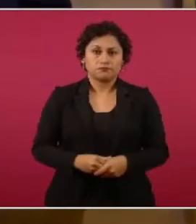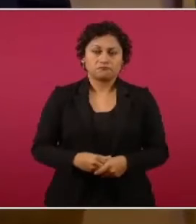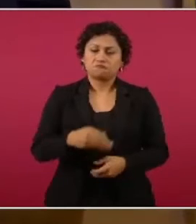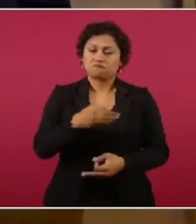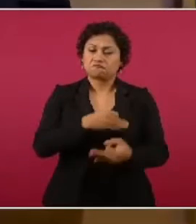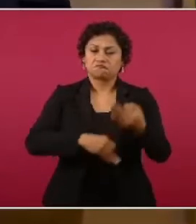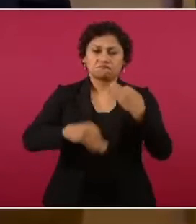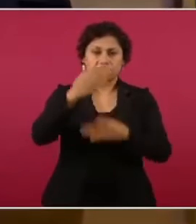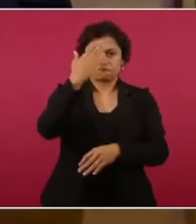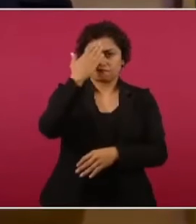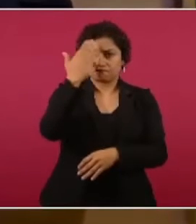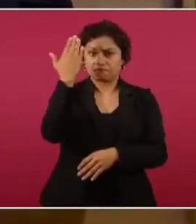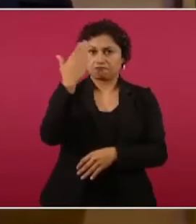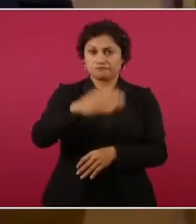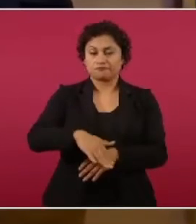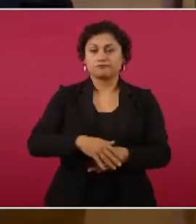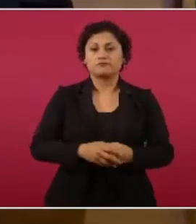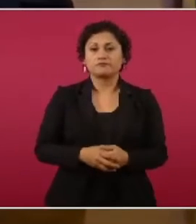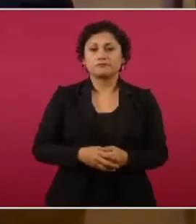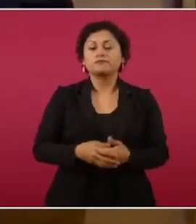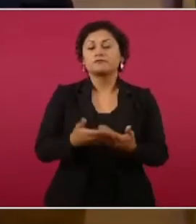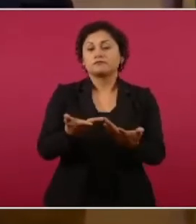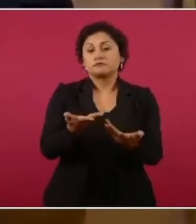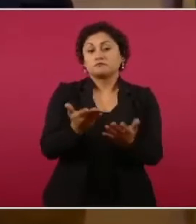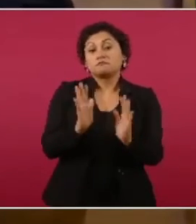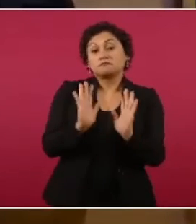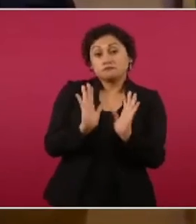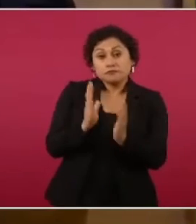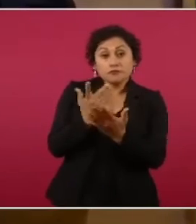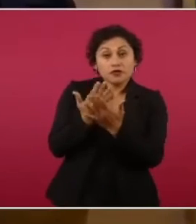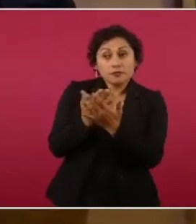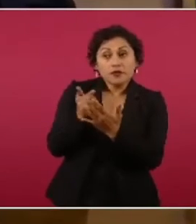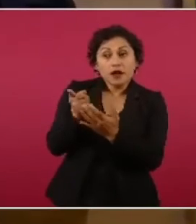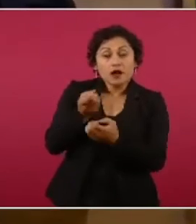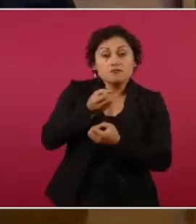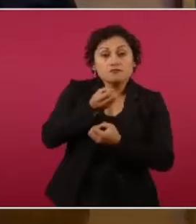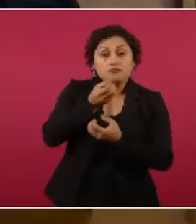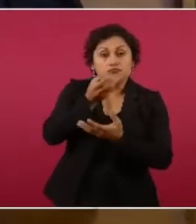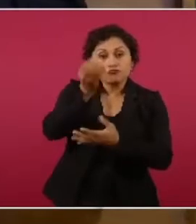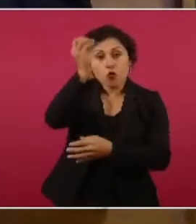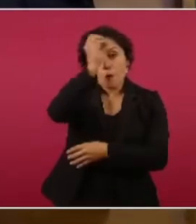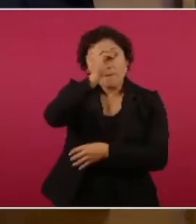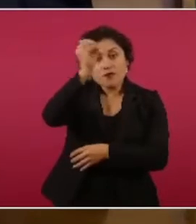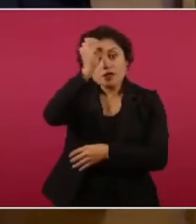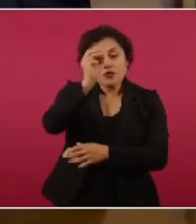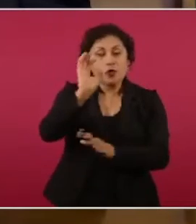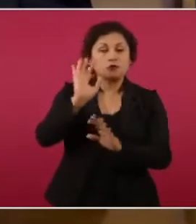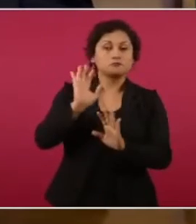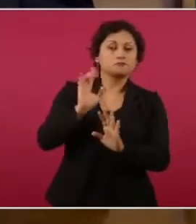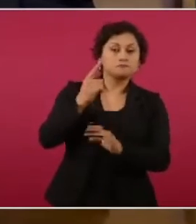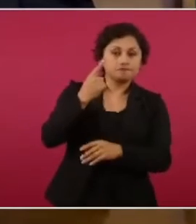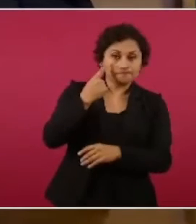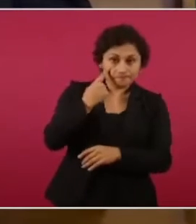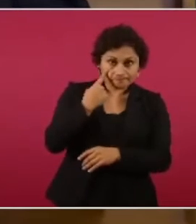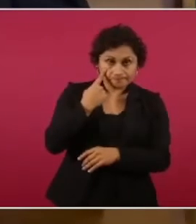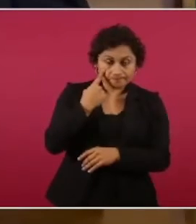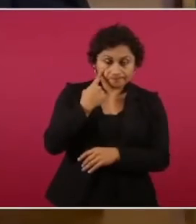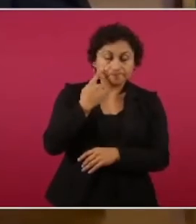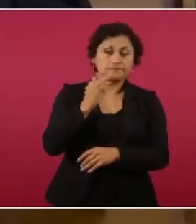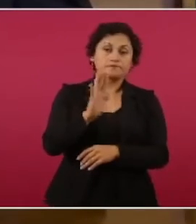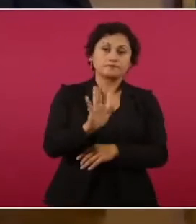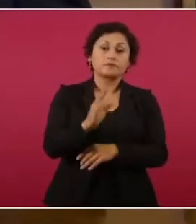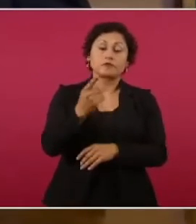Entonces, esperemos que él se pronuncie y de todas